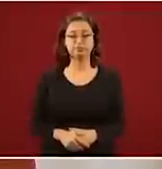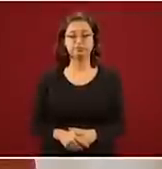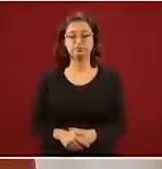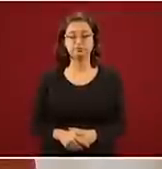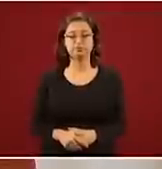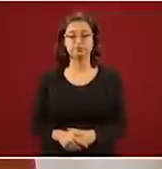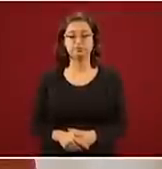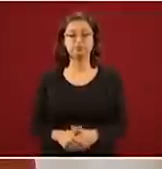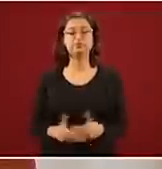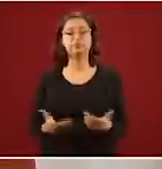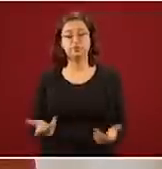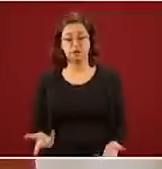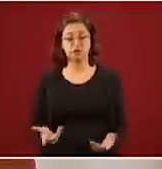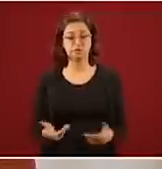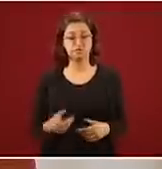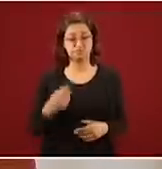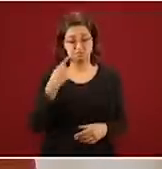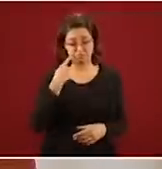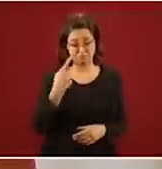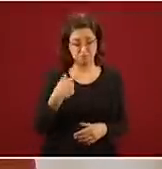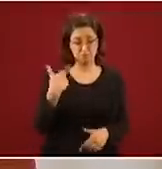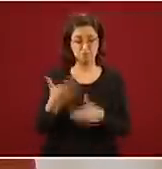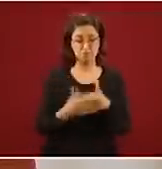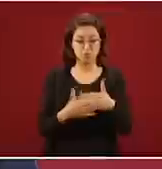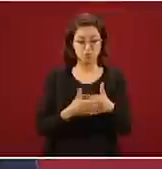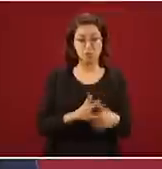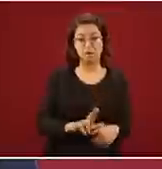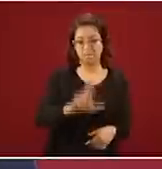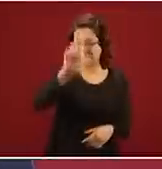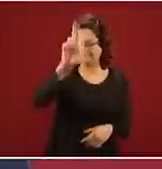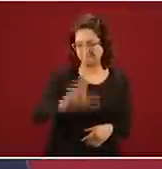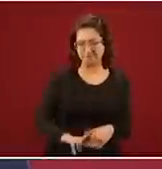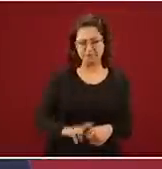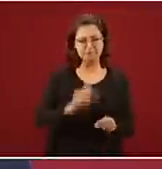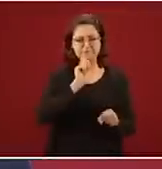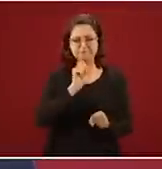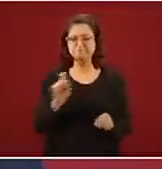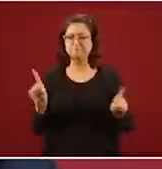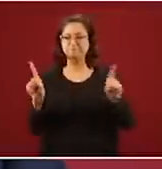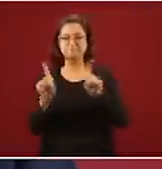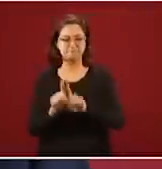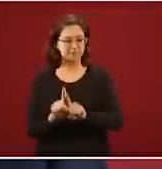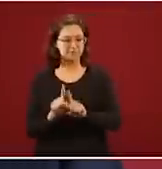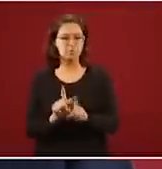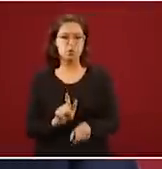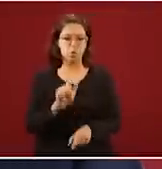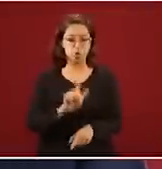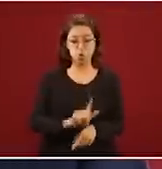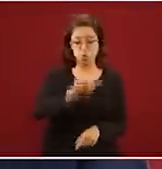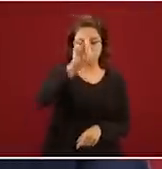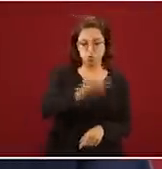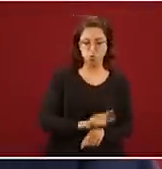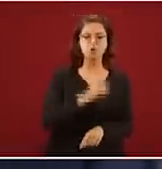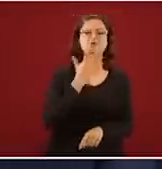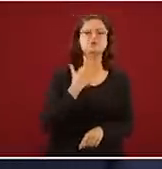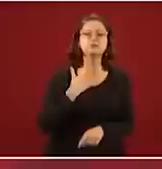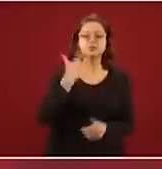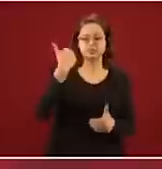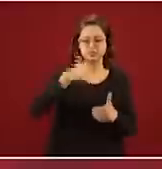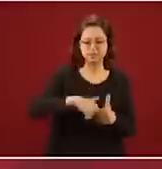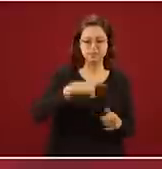así como el quién es quién en el precio de las gasolinas, del